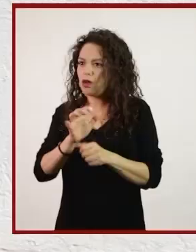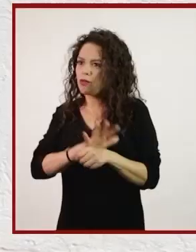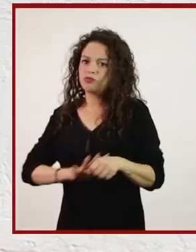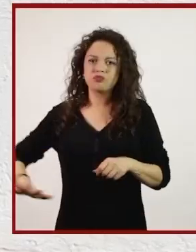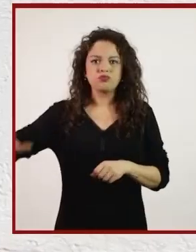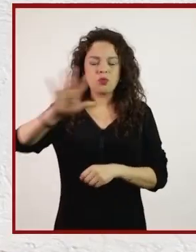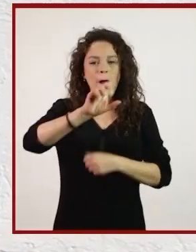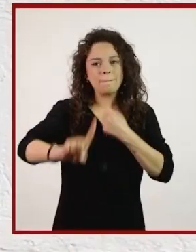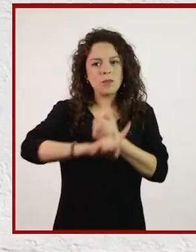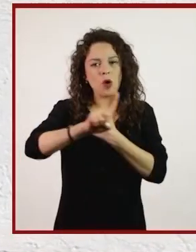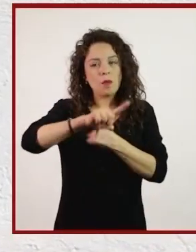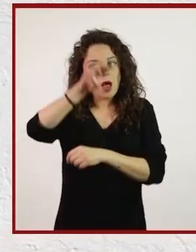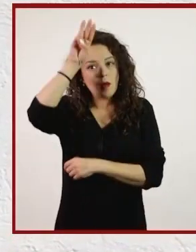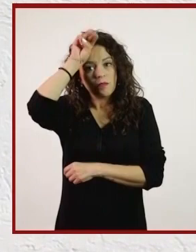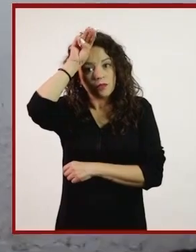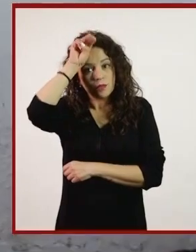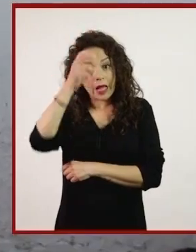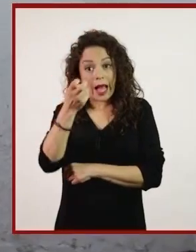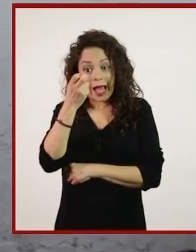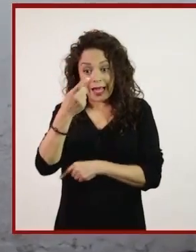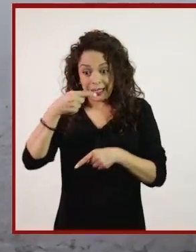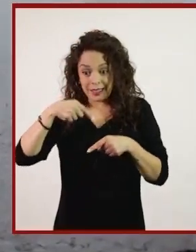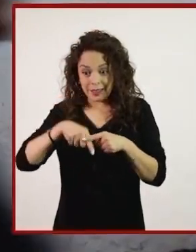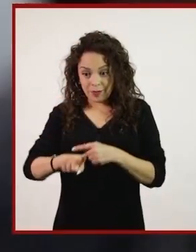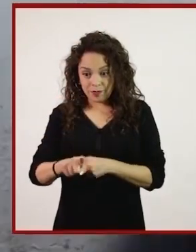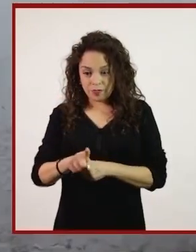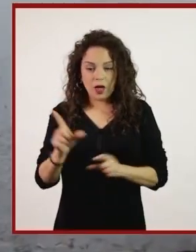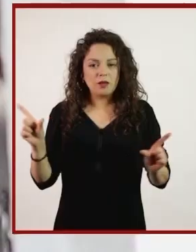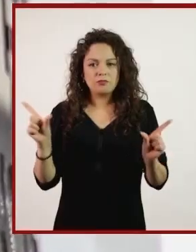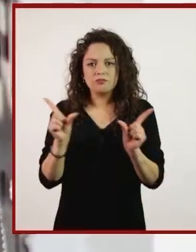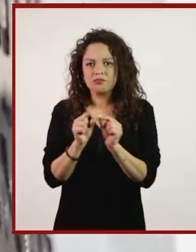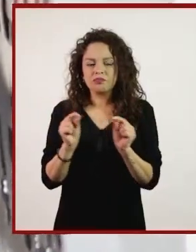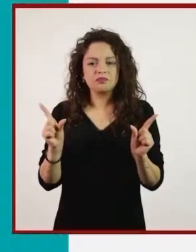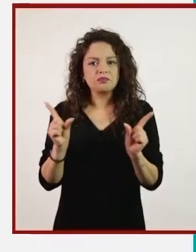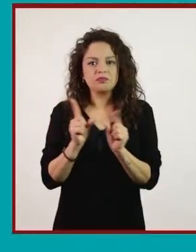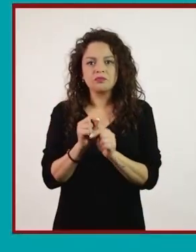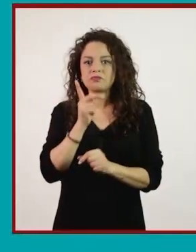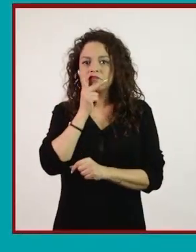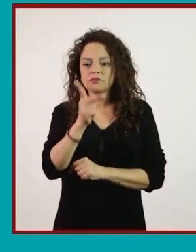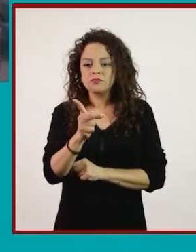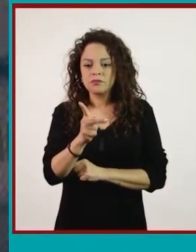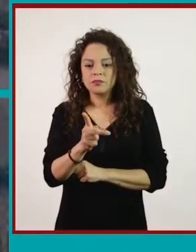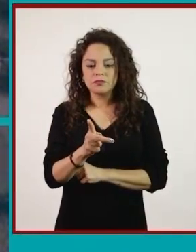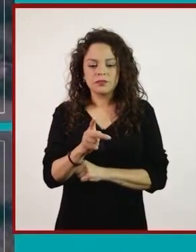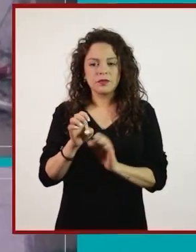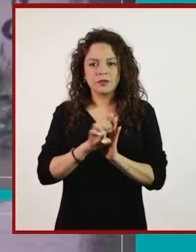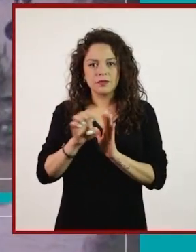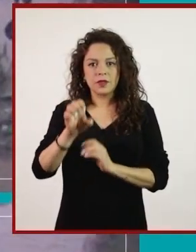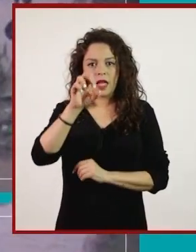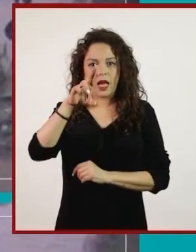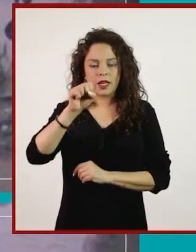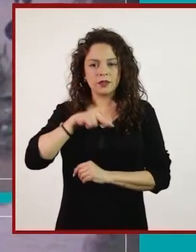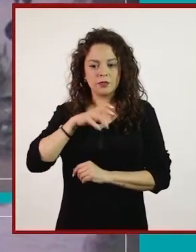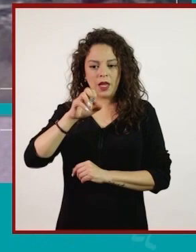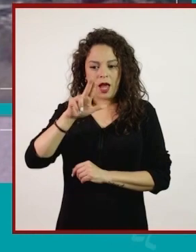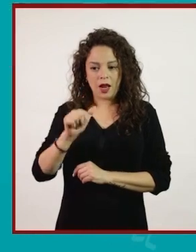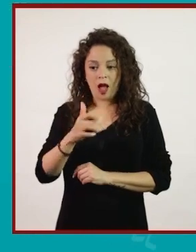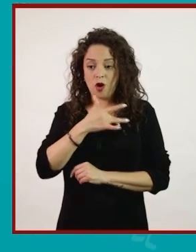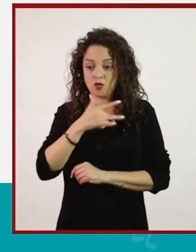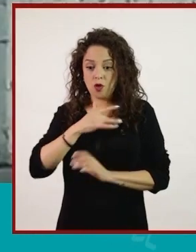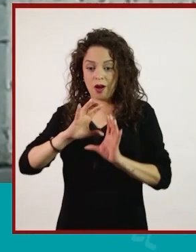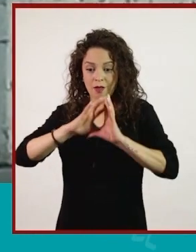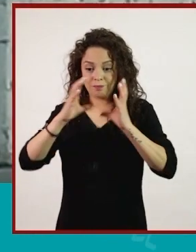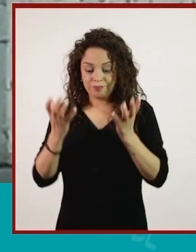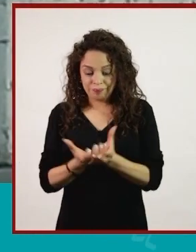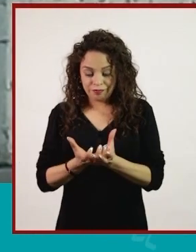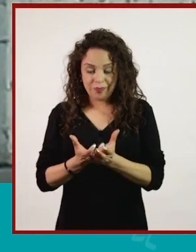momentos poéticos en medio del caos de Monterrey. Así nació Acción Poética. Frases cortas y contundentes como "eres mi era", "el